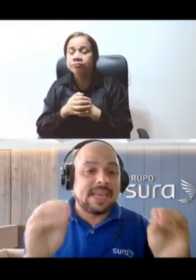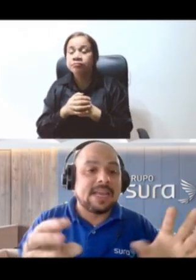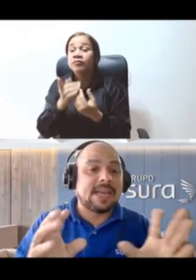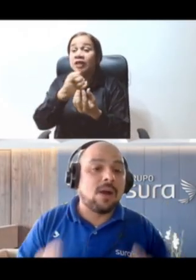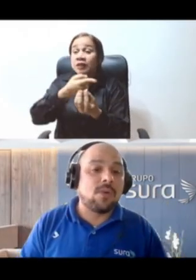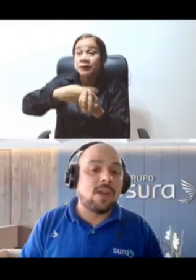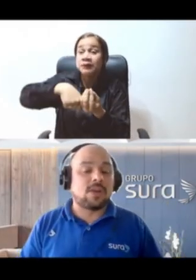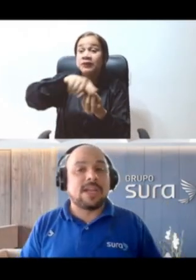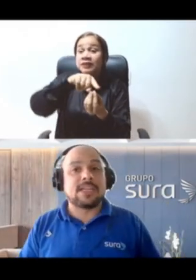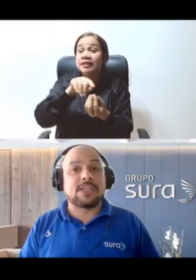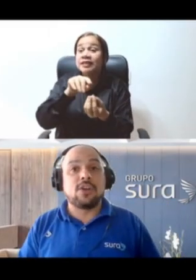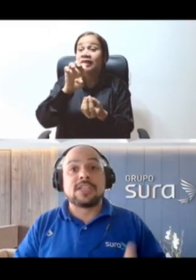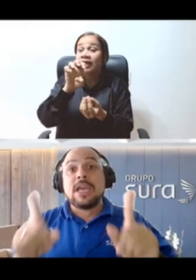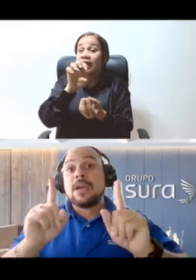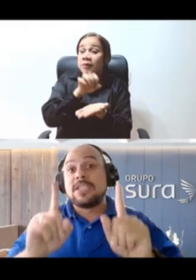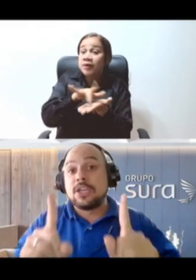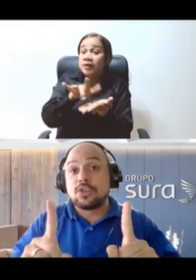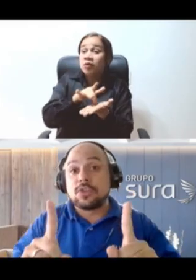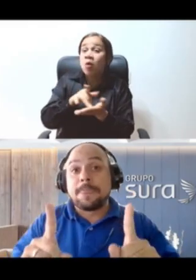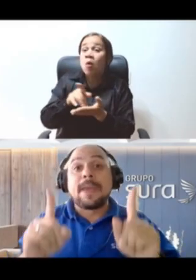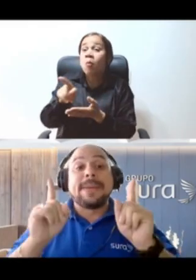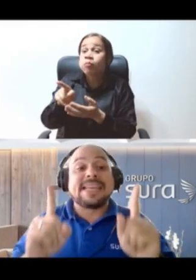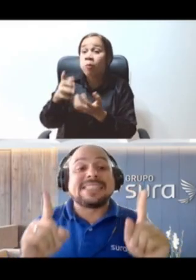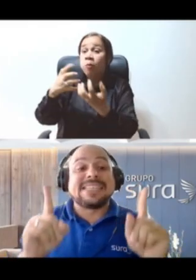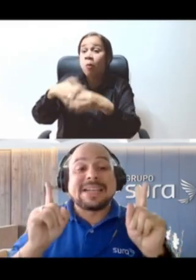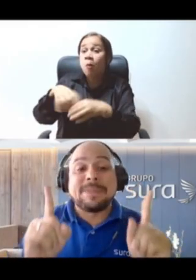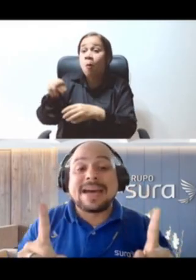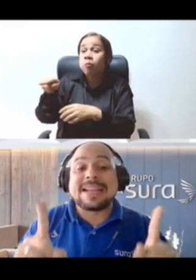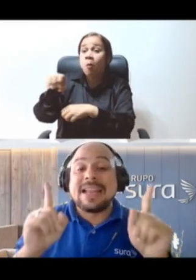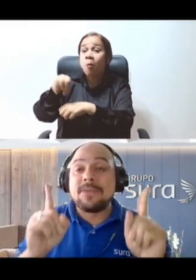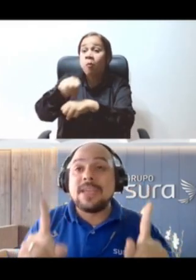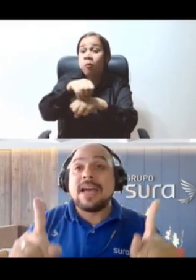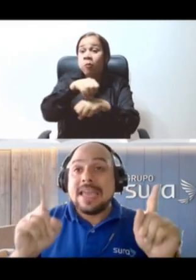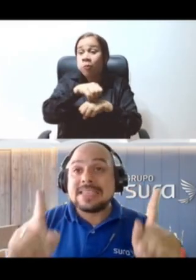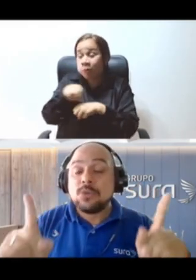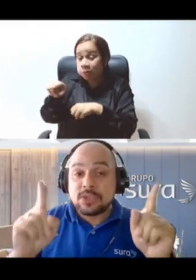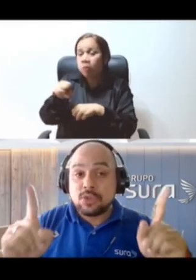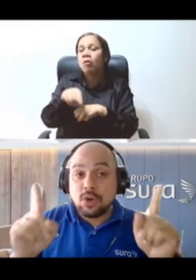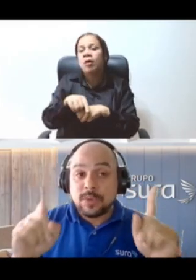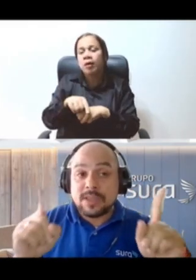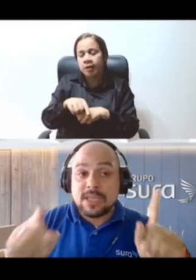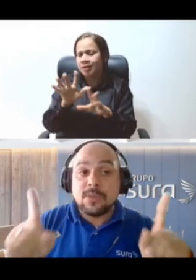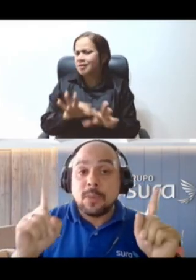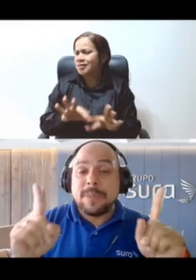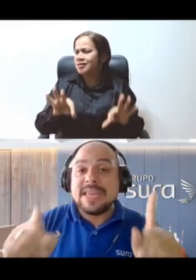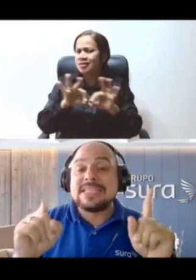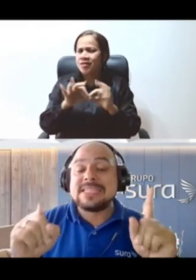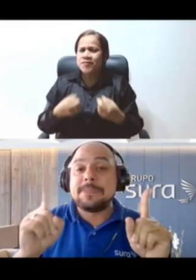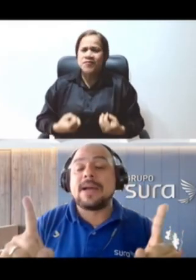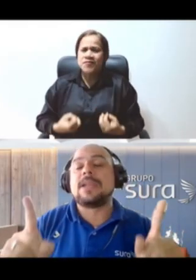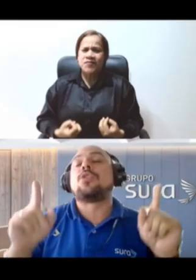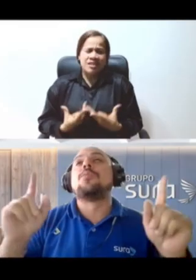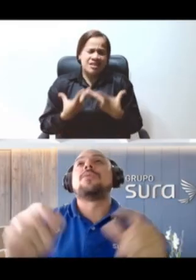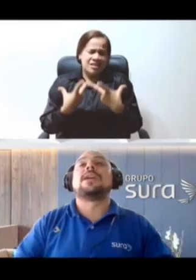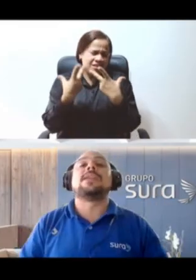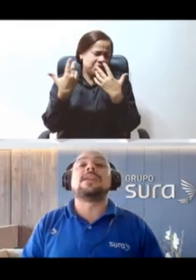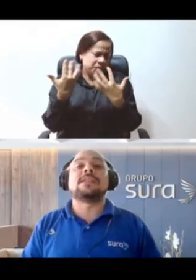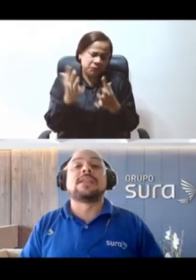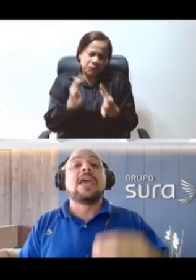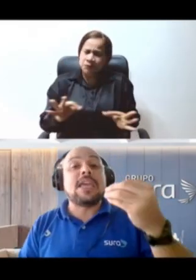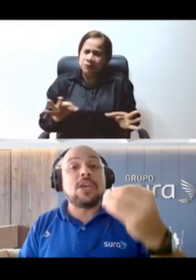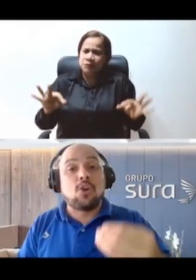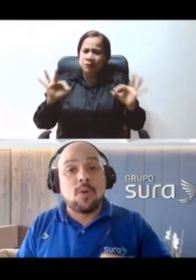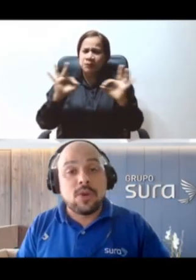de emergencias en cada una de las organizaciones. Chicos, preservar la vida es nuestro objetivo principal